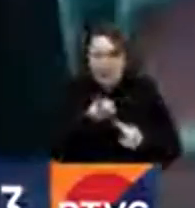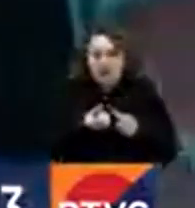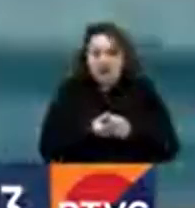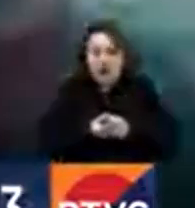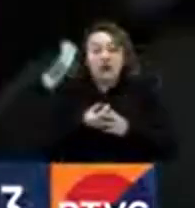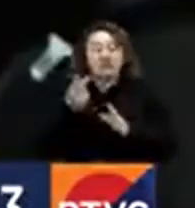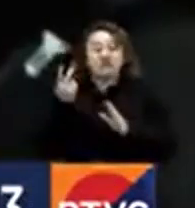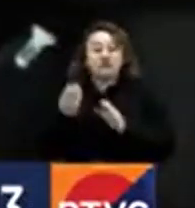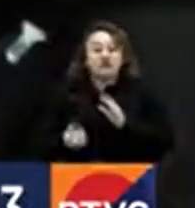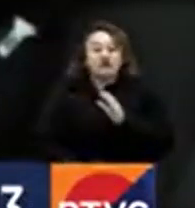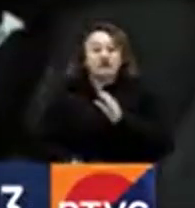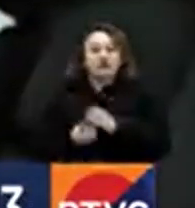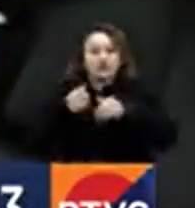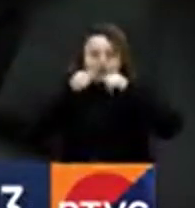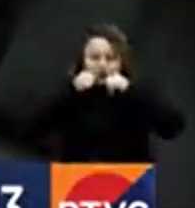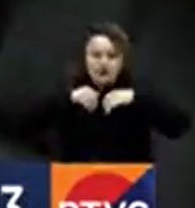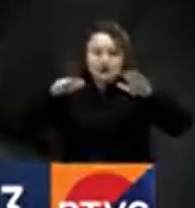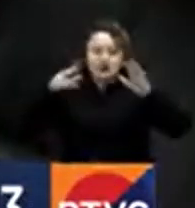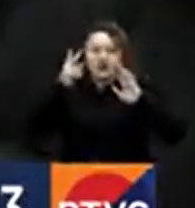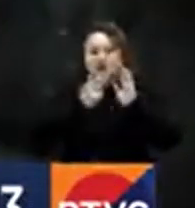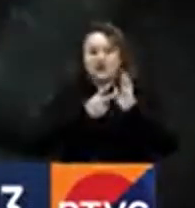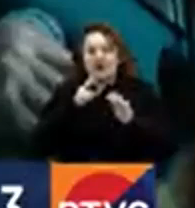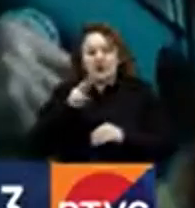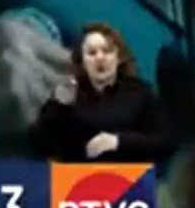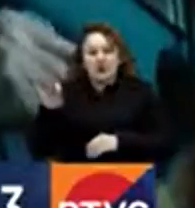sus películas.